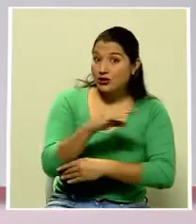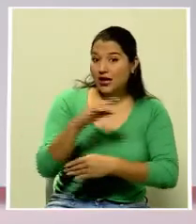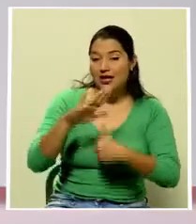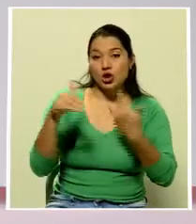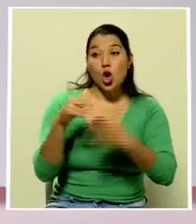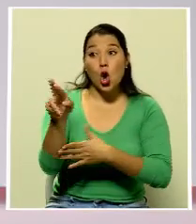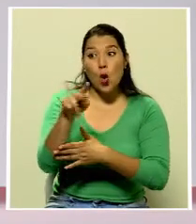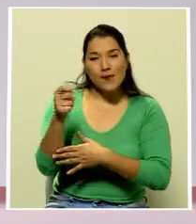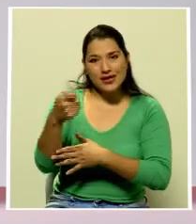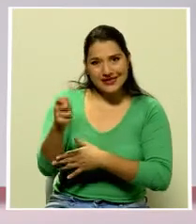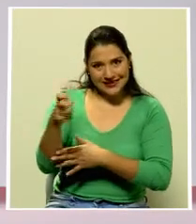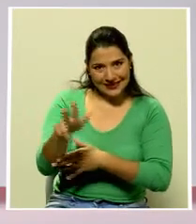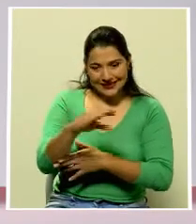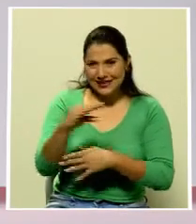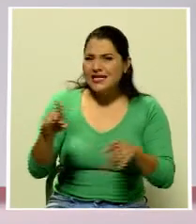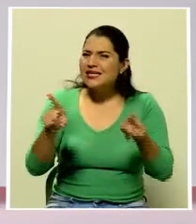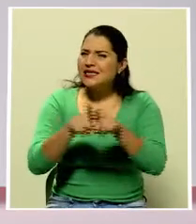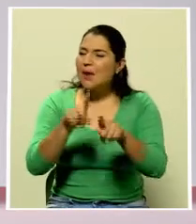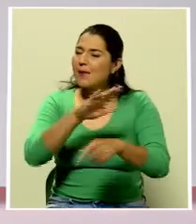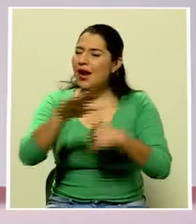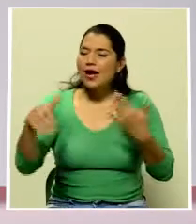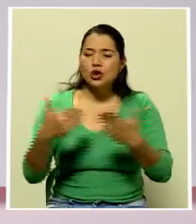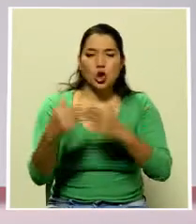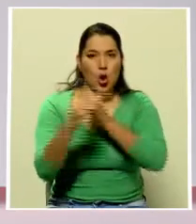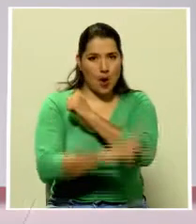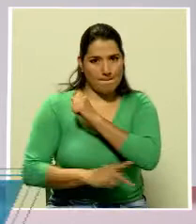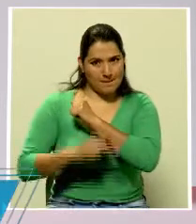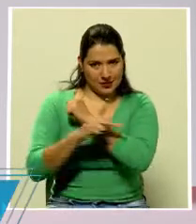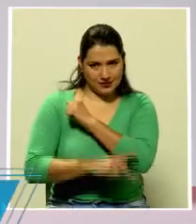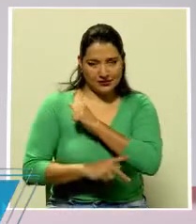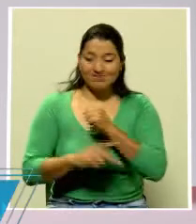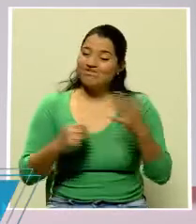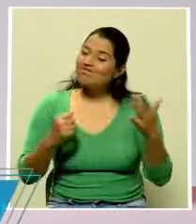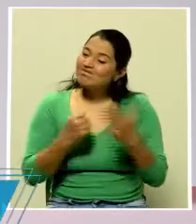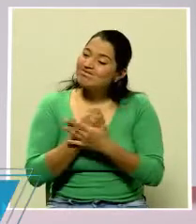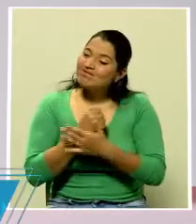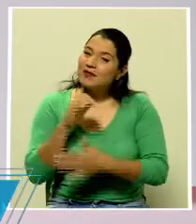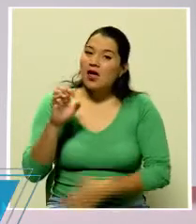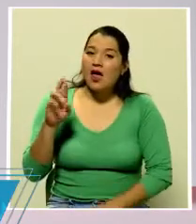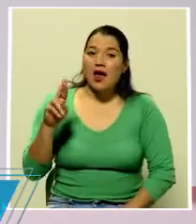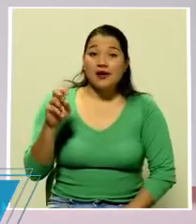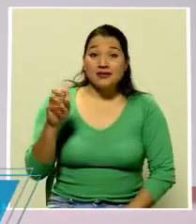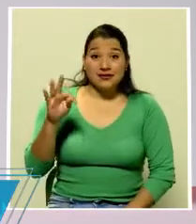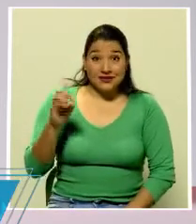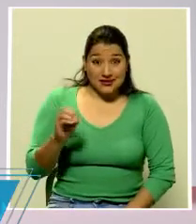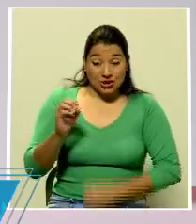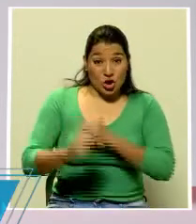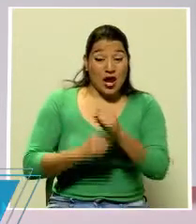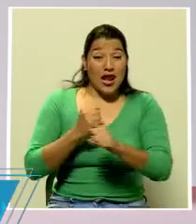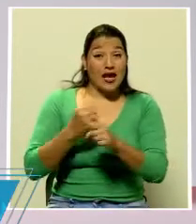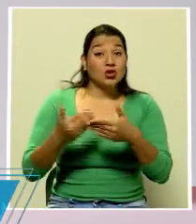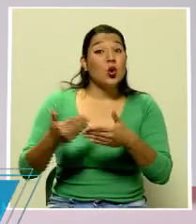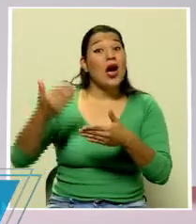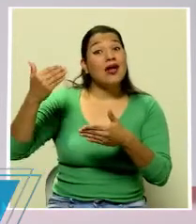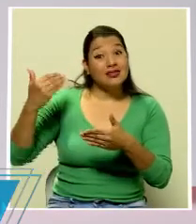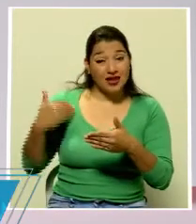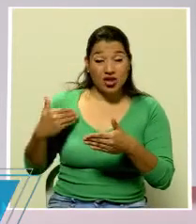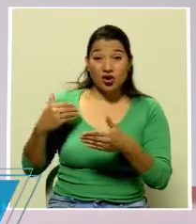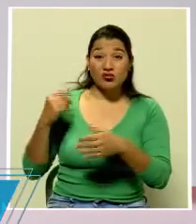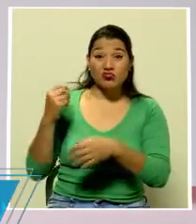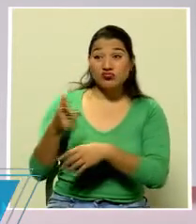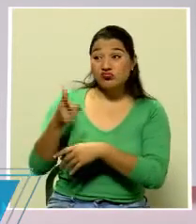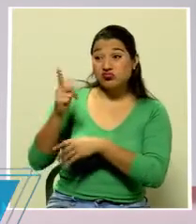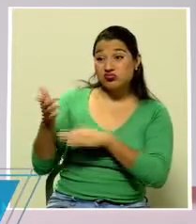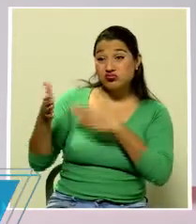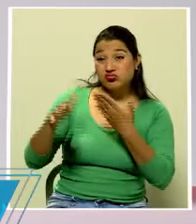de Canal 13 y también de todo el país. Lamentablemente, don Ernesto, el año anterior se registró el asesinato